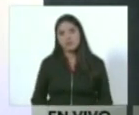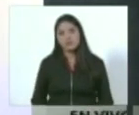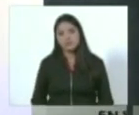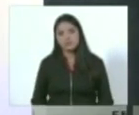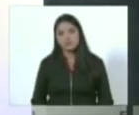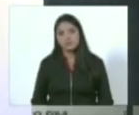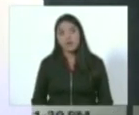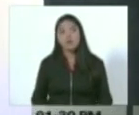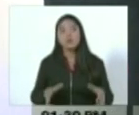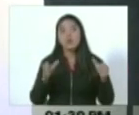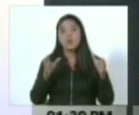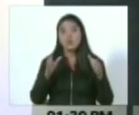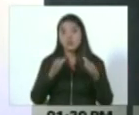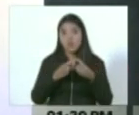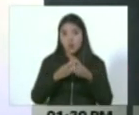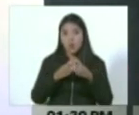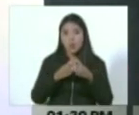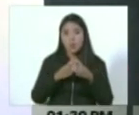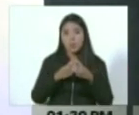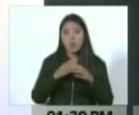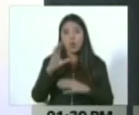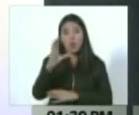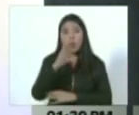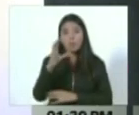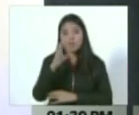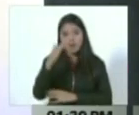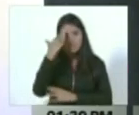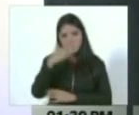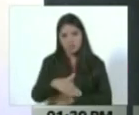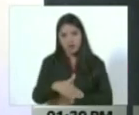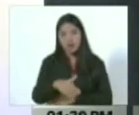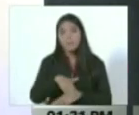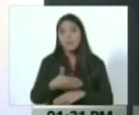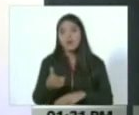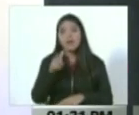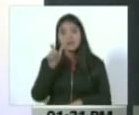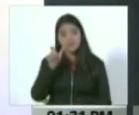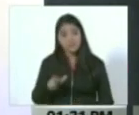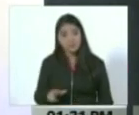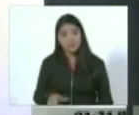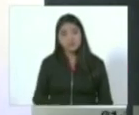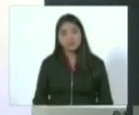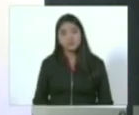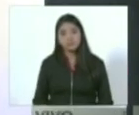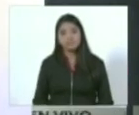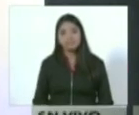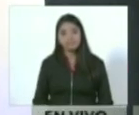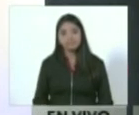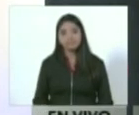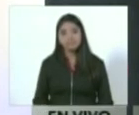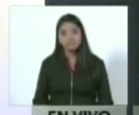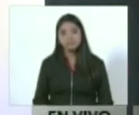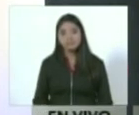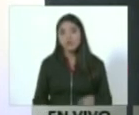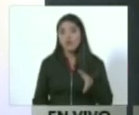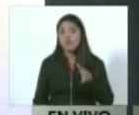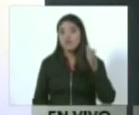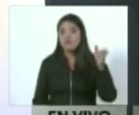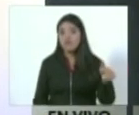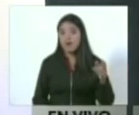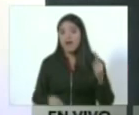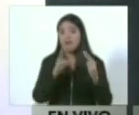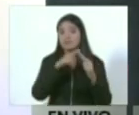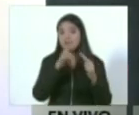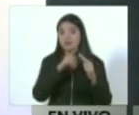con grupos paramilitares colombianos, ya que este individuo se encontraba en el estado